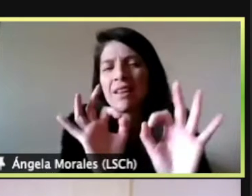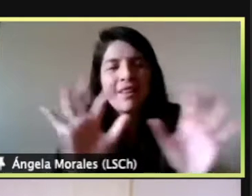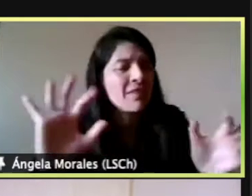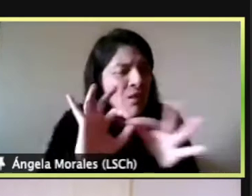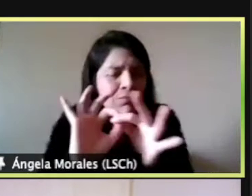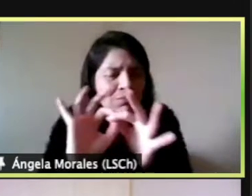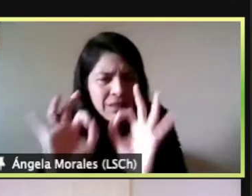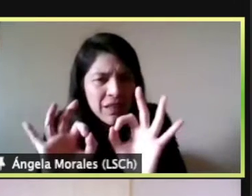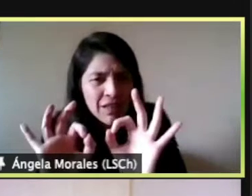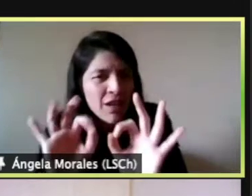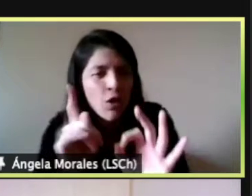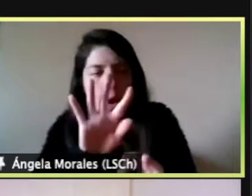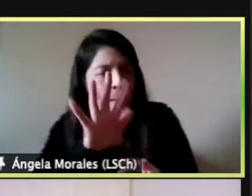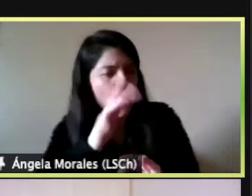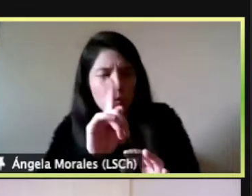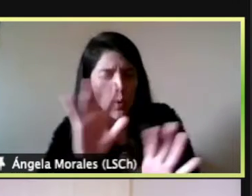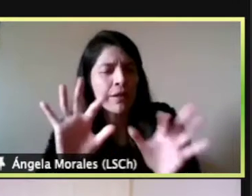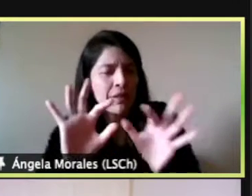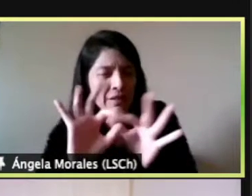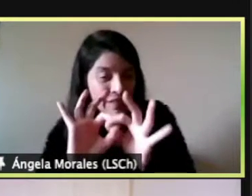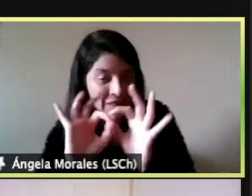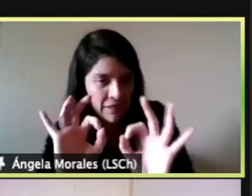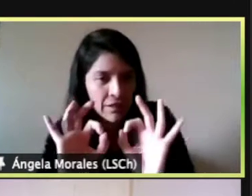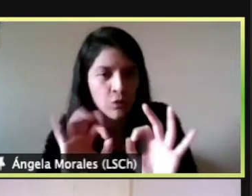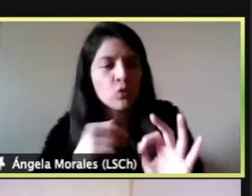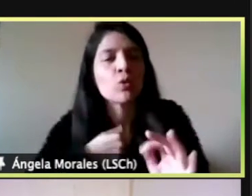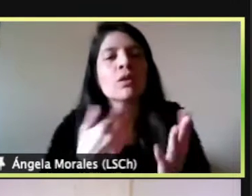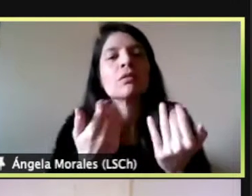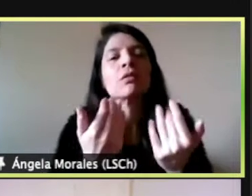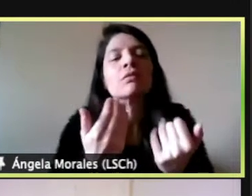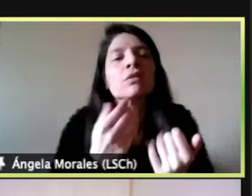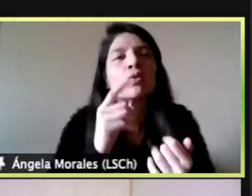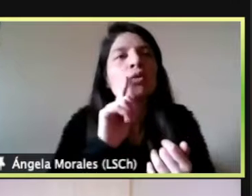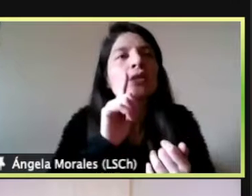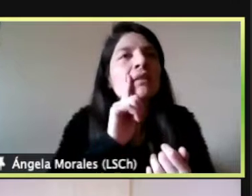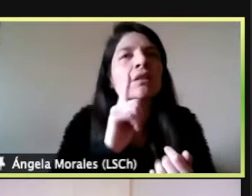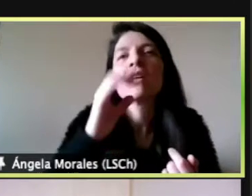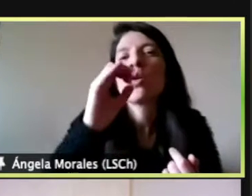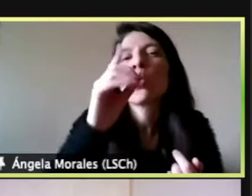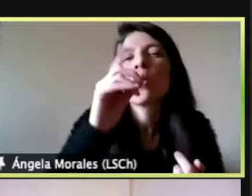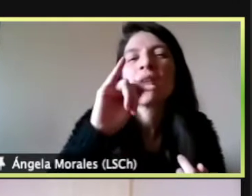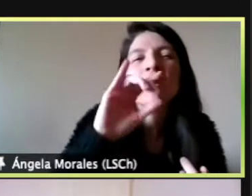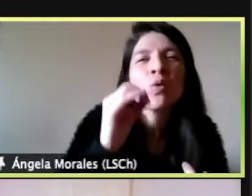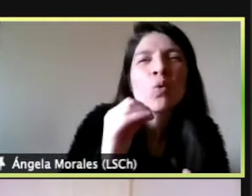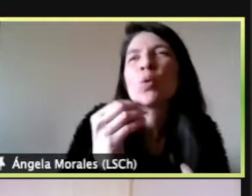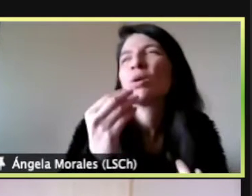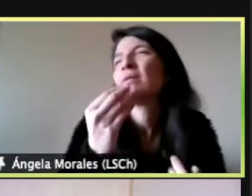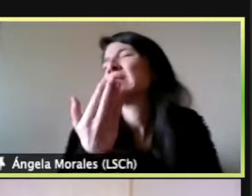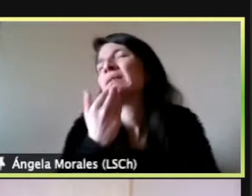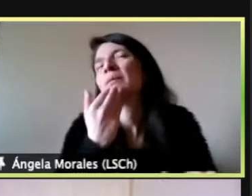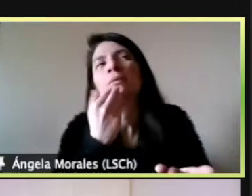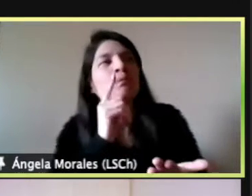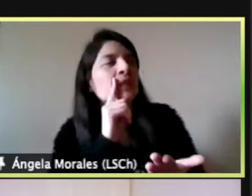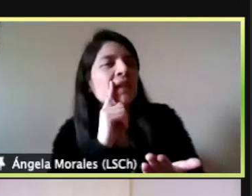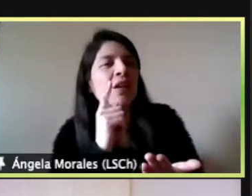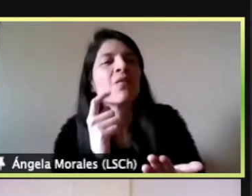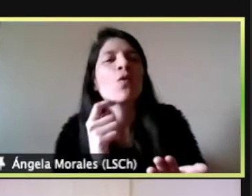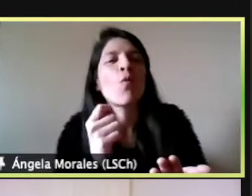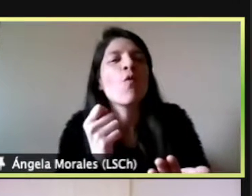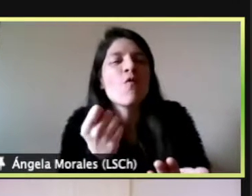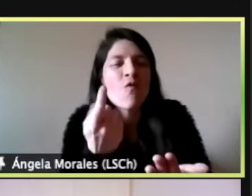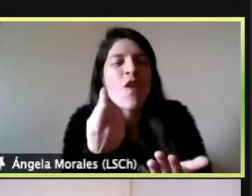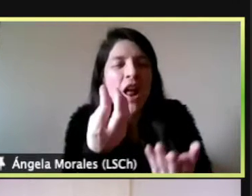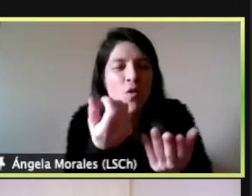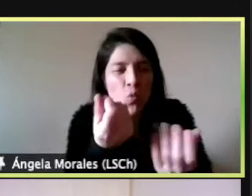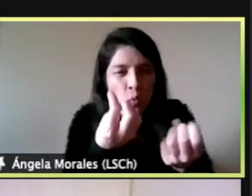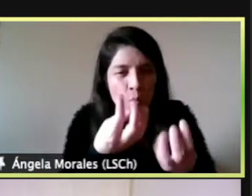sí tener un código o algún valor que exista dentro de esa tabla. Si no, no me va a